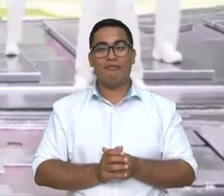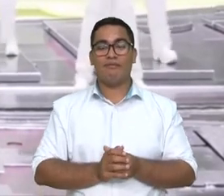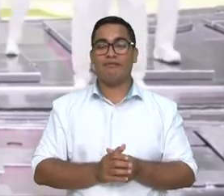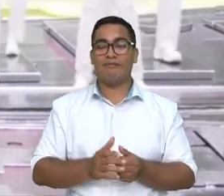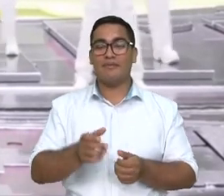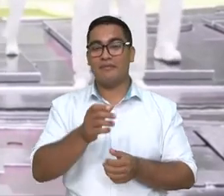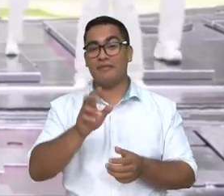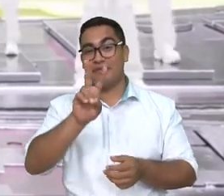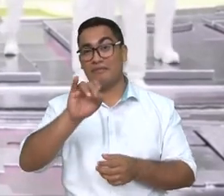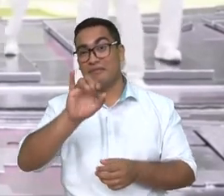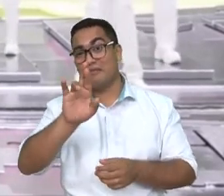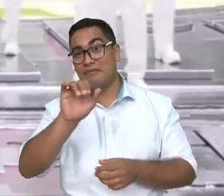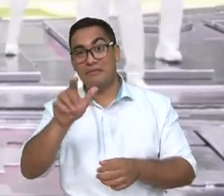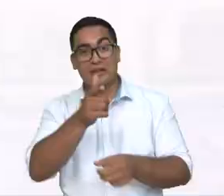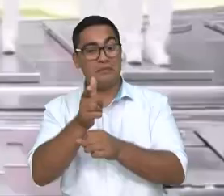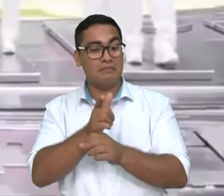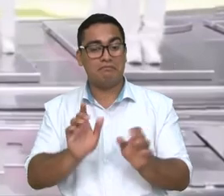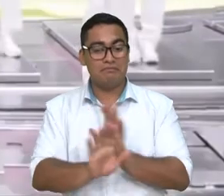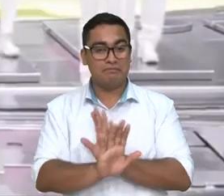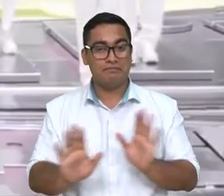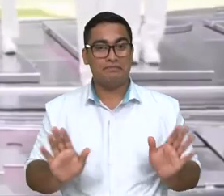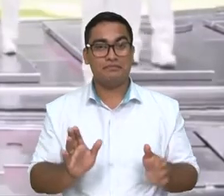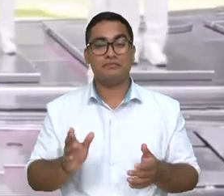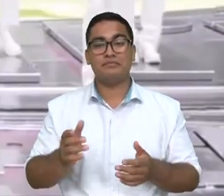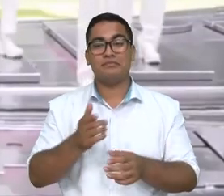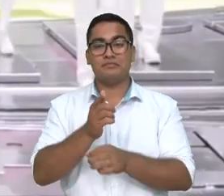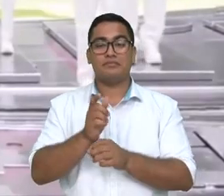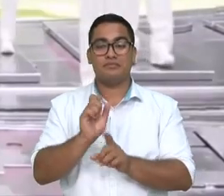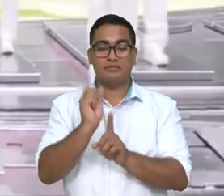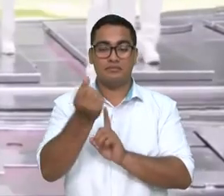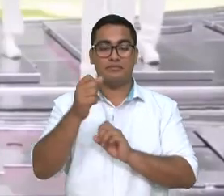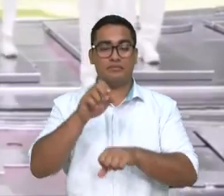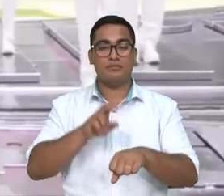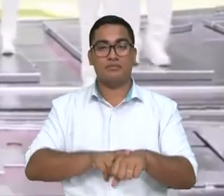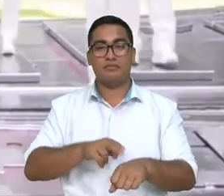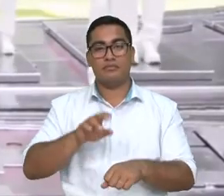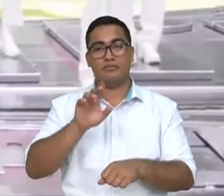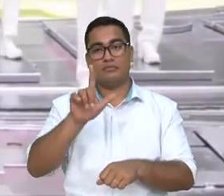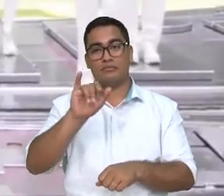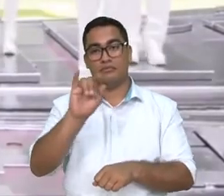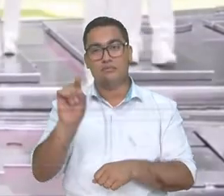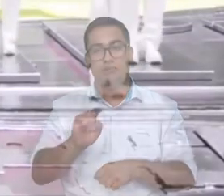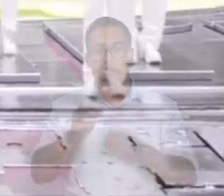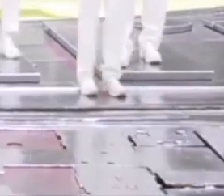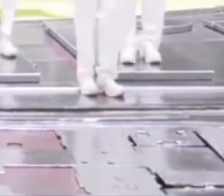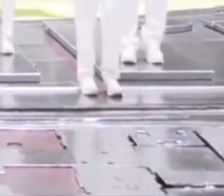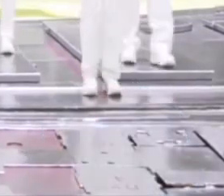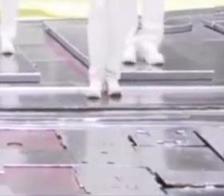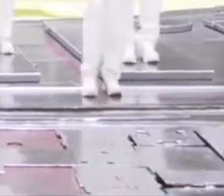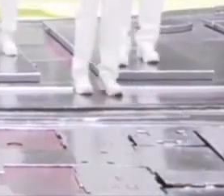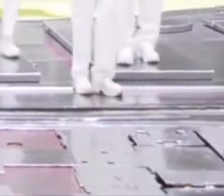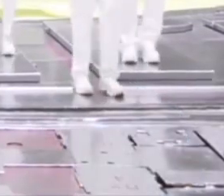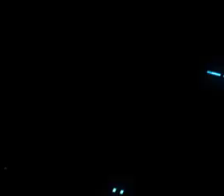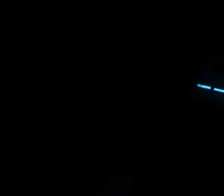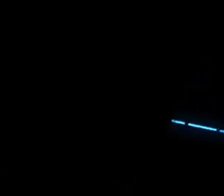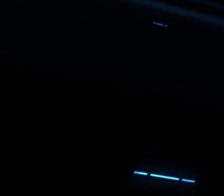Llegamos al final de nuestro segmento Lo Viral. Para el canal parlamentario, informó Liz Escoto.